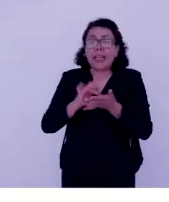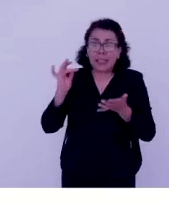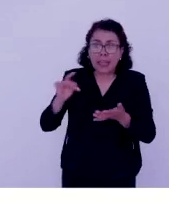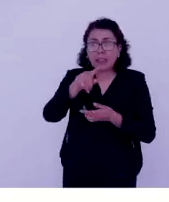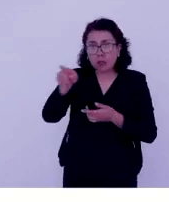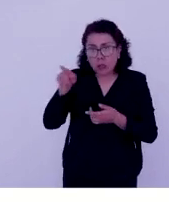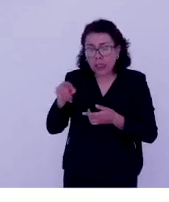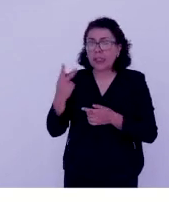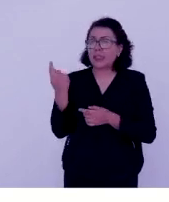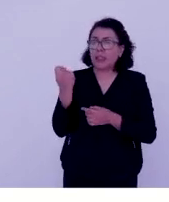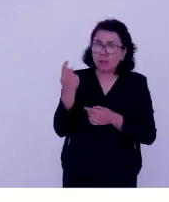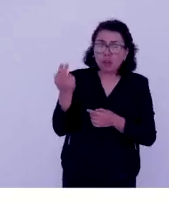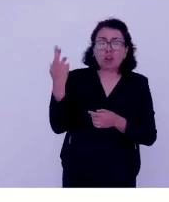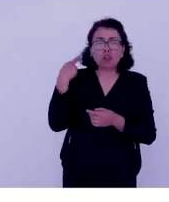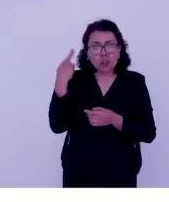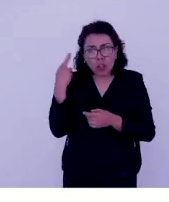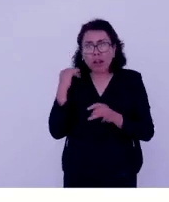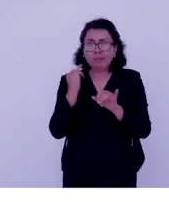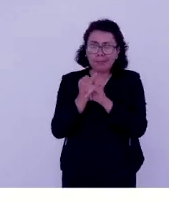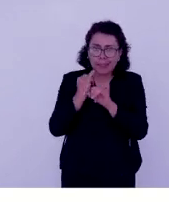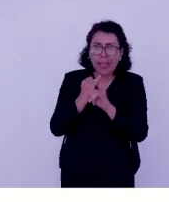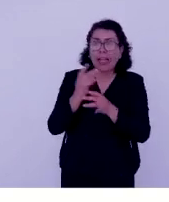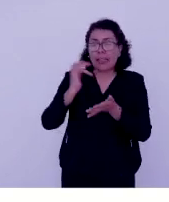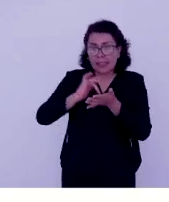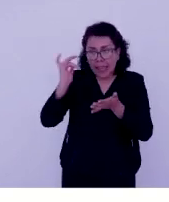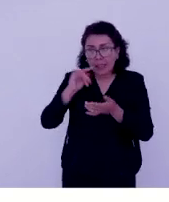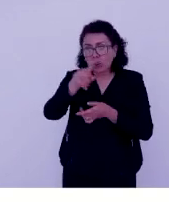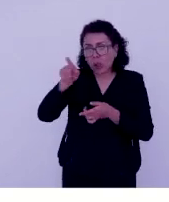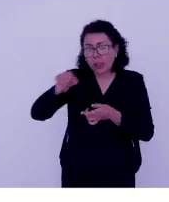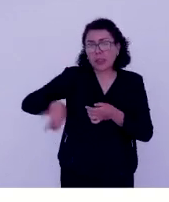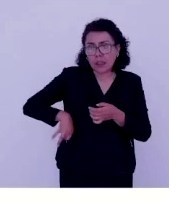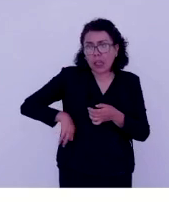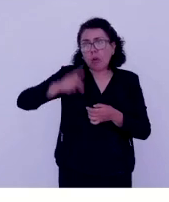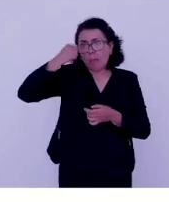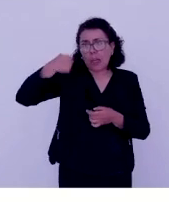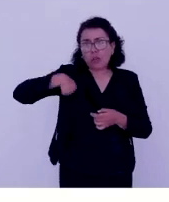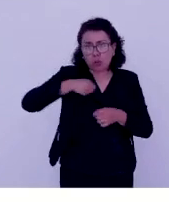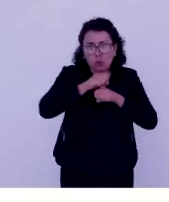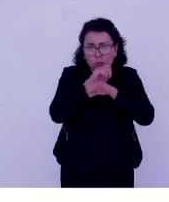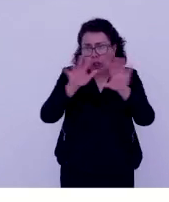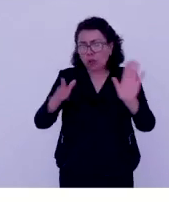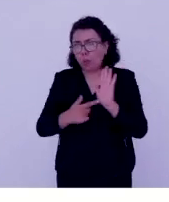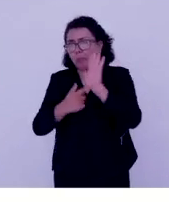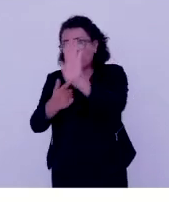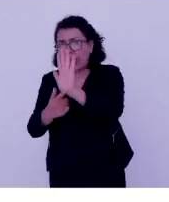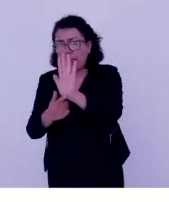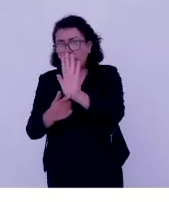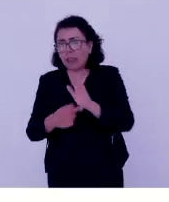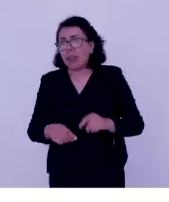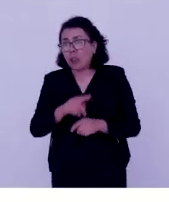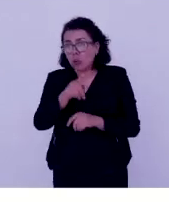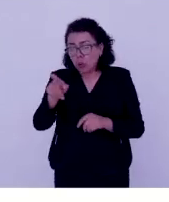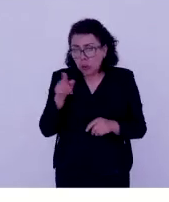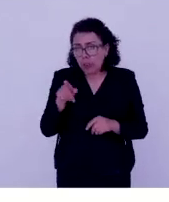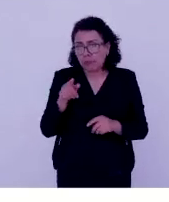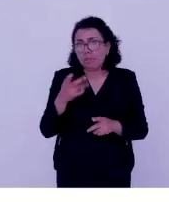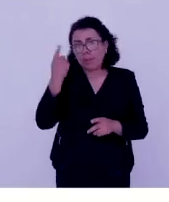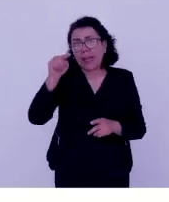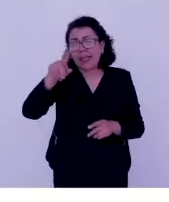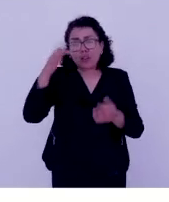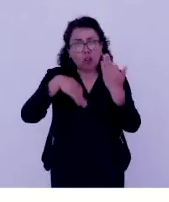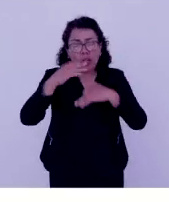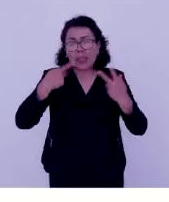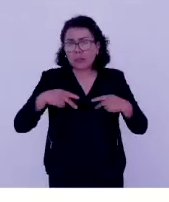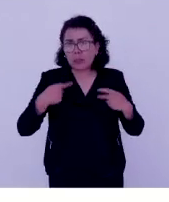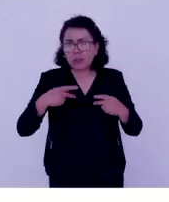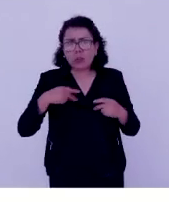interés en difundir nuestras actividades una sociedad informada y que se informa tiene los elementos para participar de manera activa en un